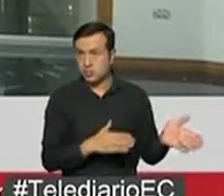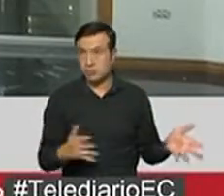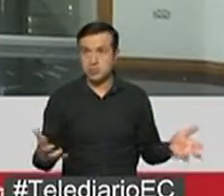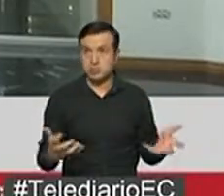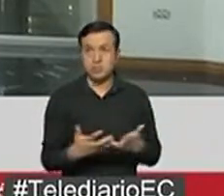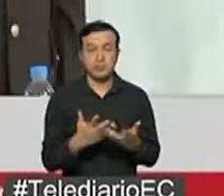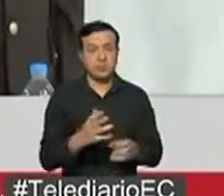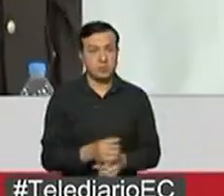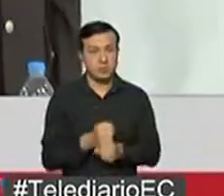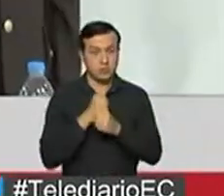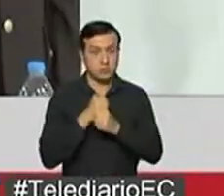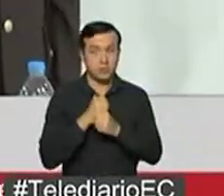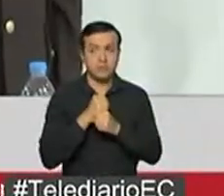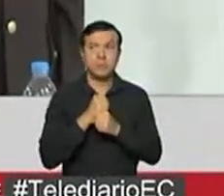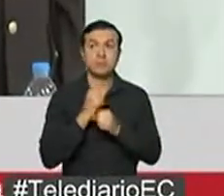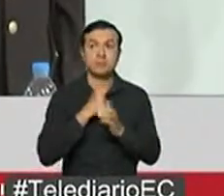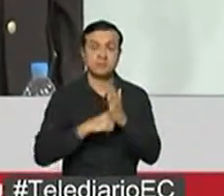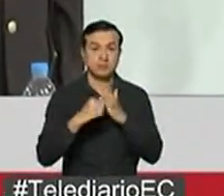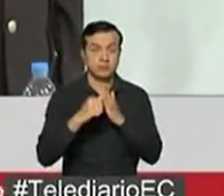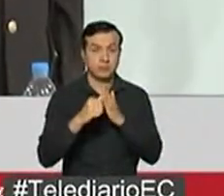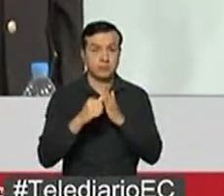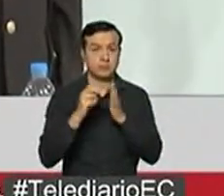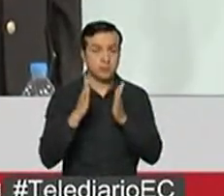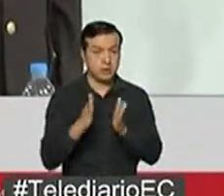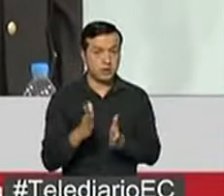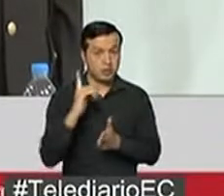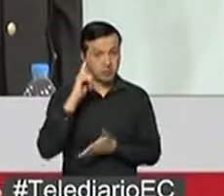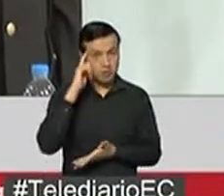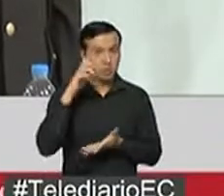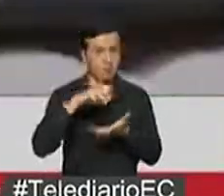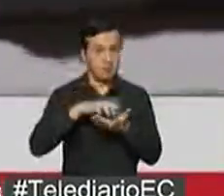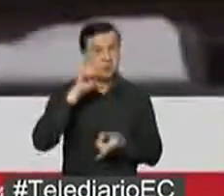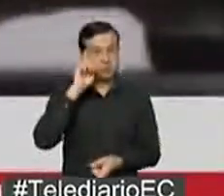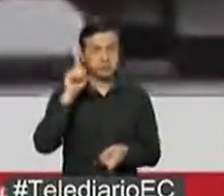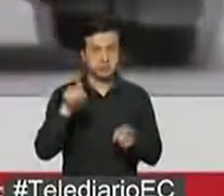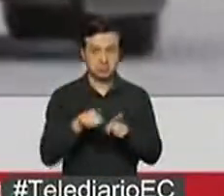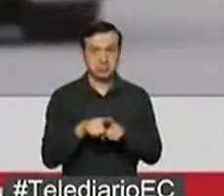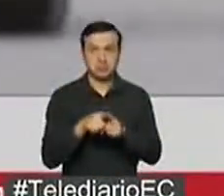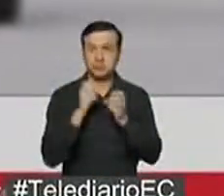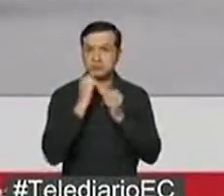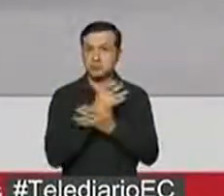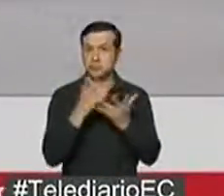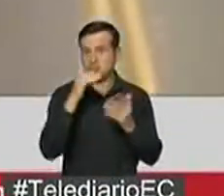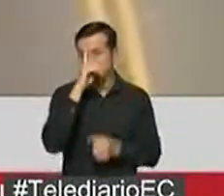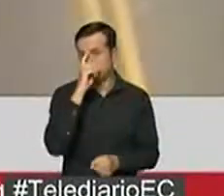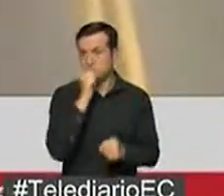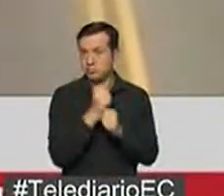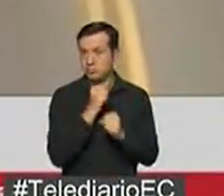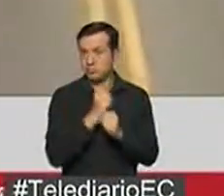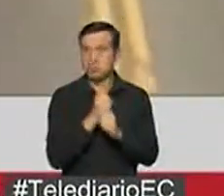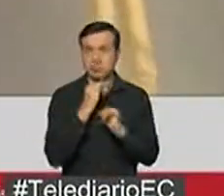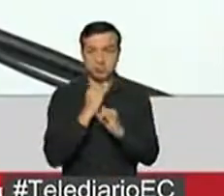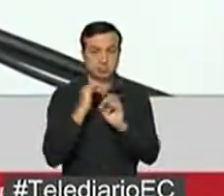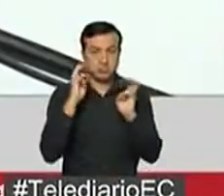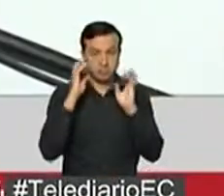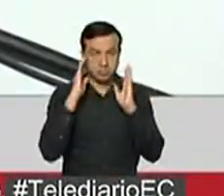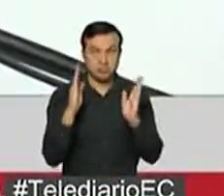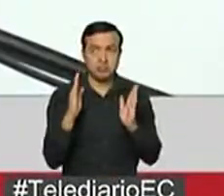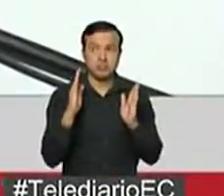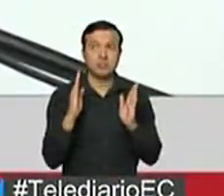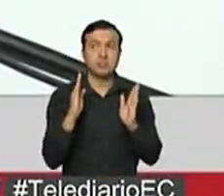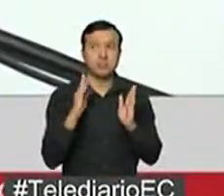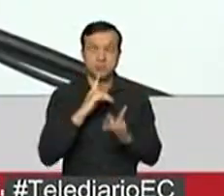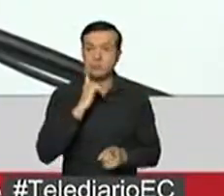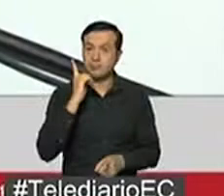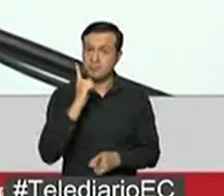seguridad vial la ministra de gobierno maría paula romo coincide con este criterio y da cuenta del trabajo de la institución en esta materia pero si se